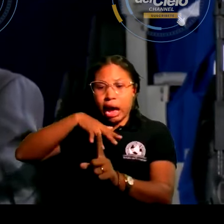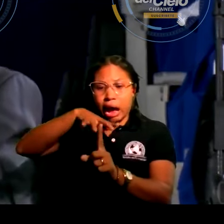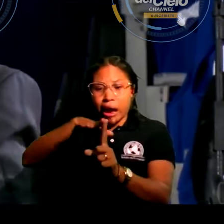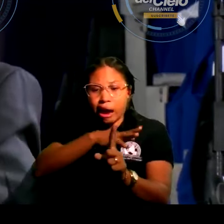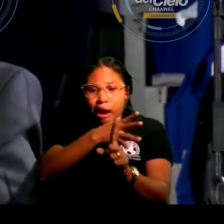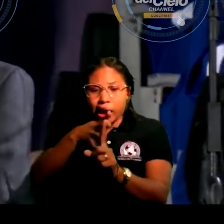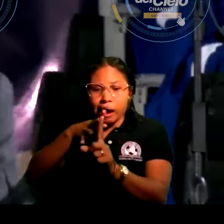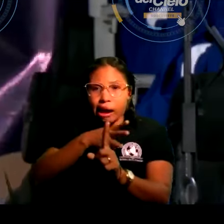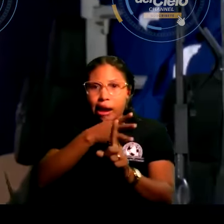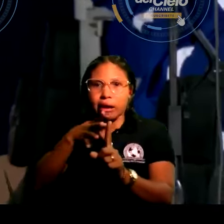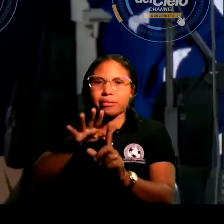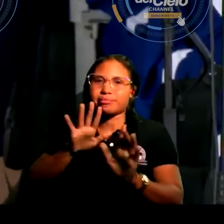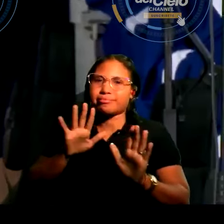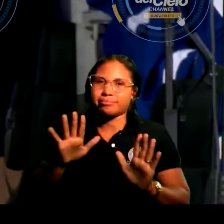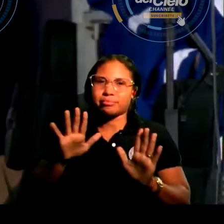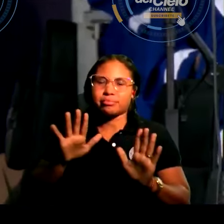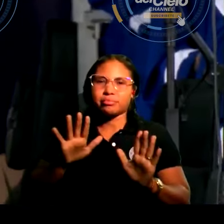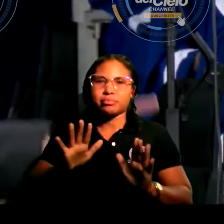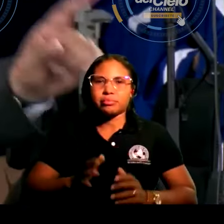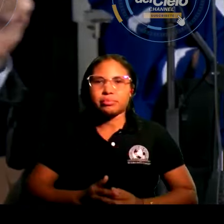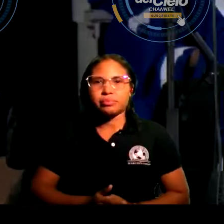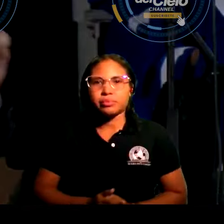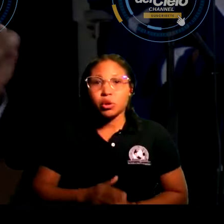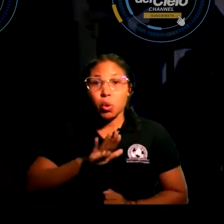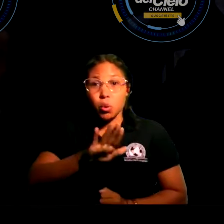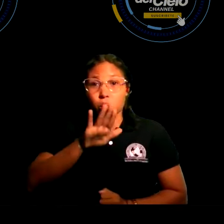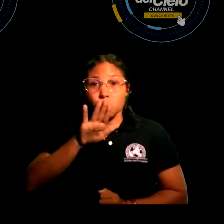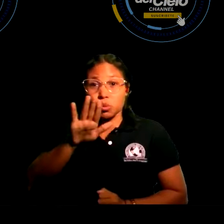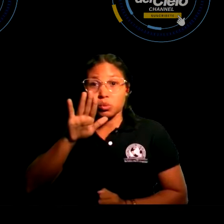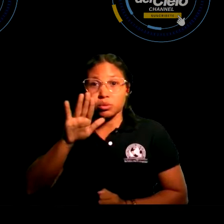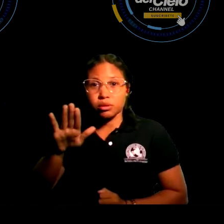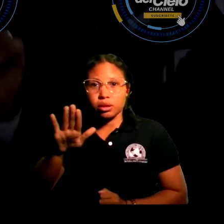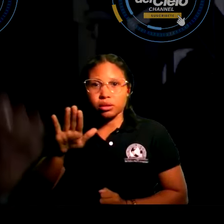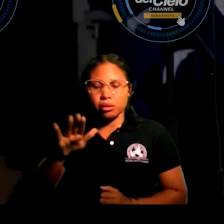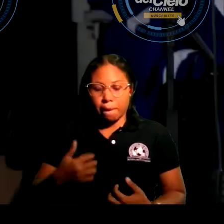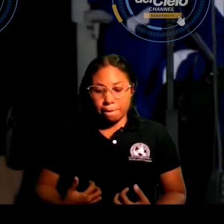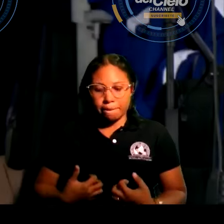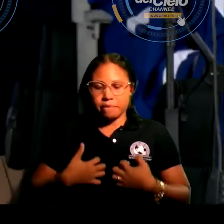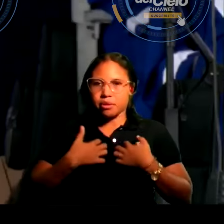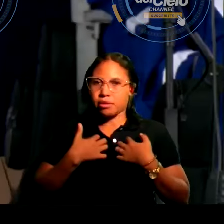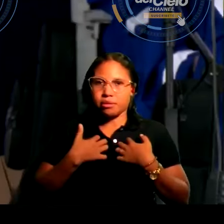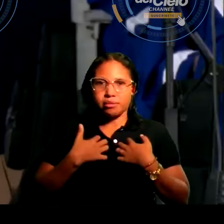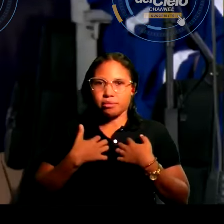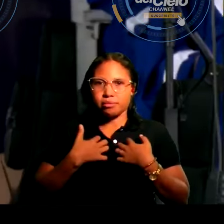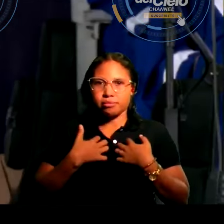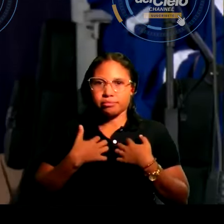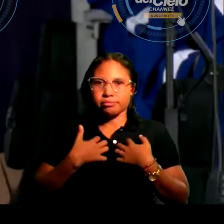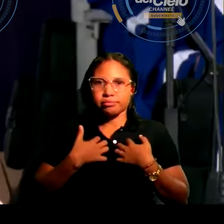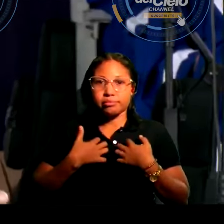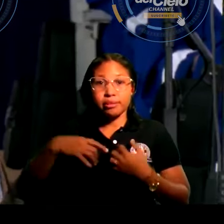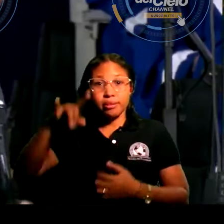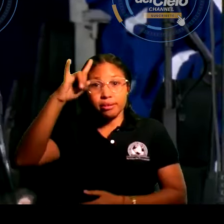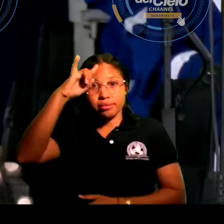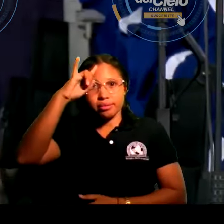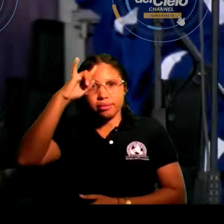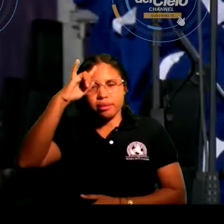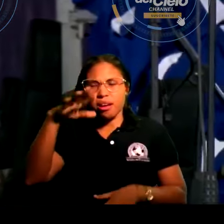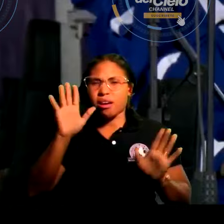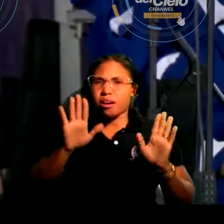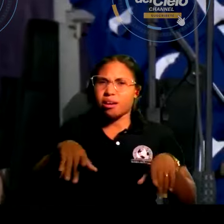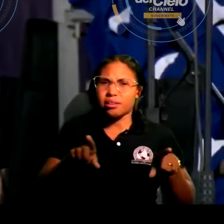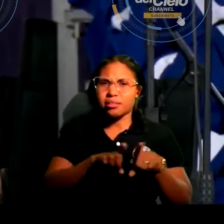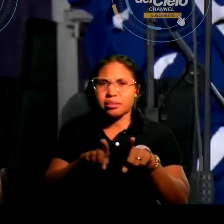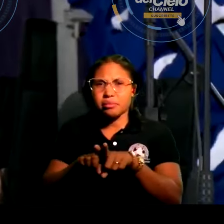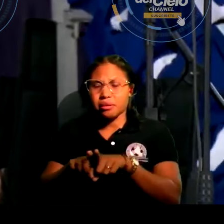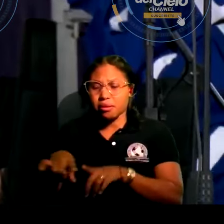pecado. Mire, usted no tiene por qué tenerle miedo al diablo. Ay, hermano, es que apareció un